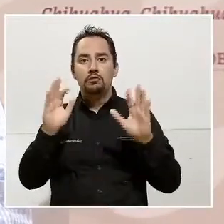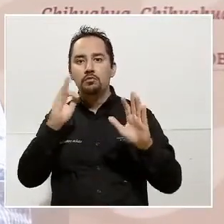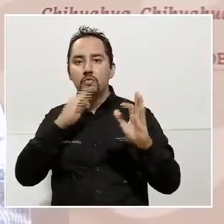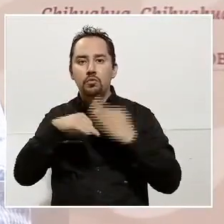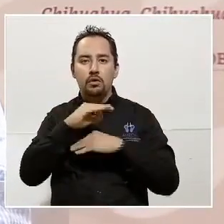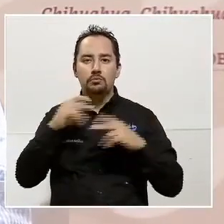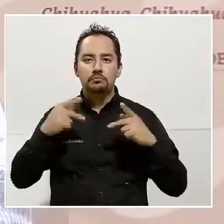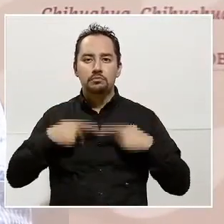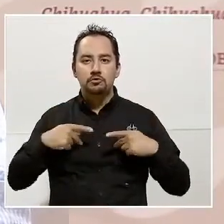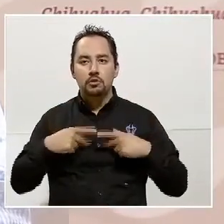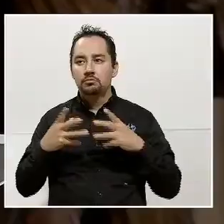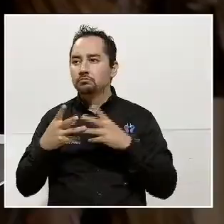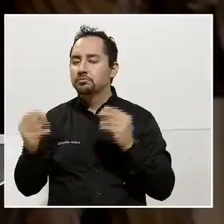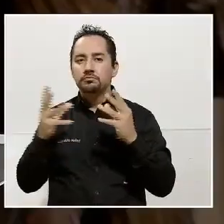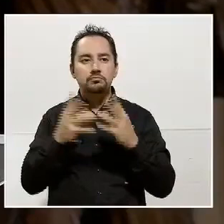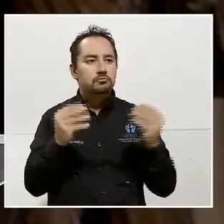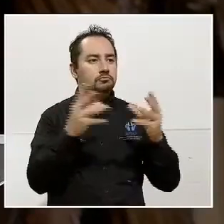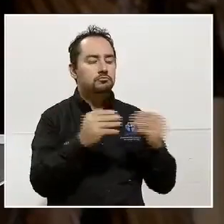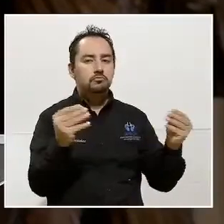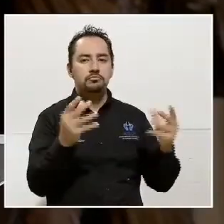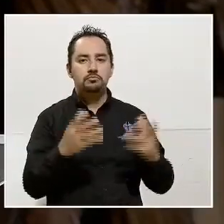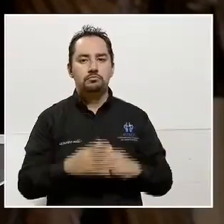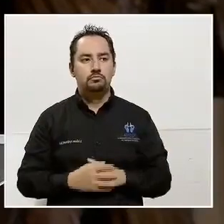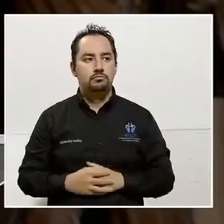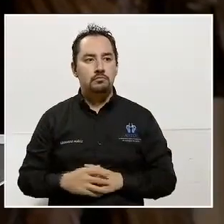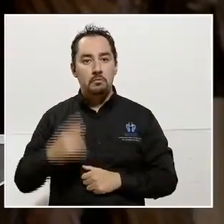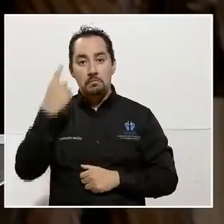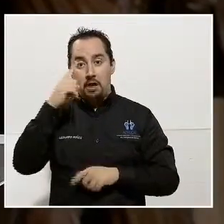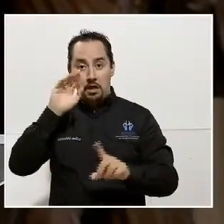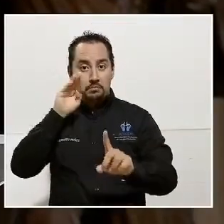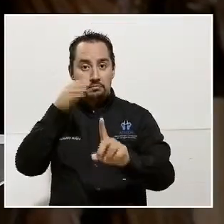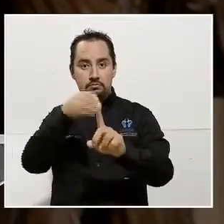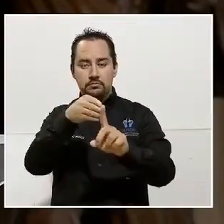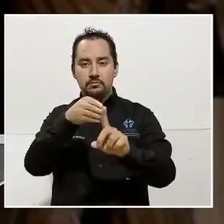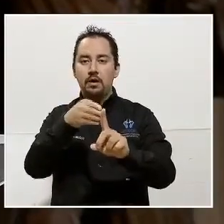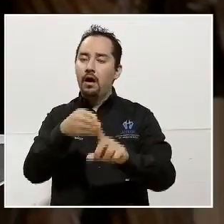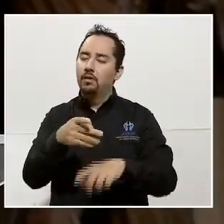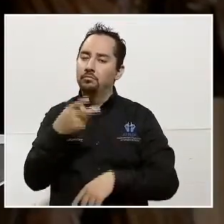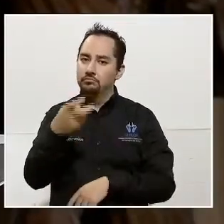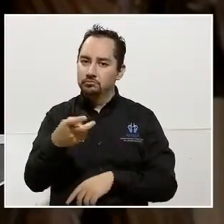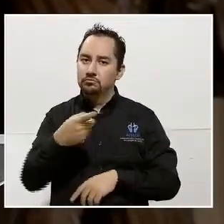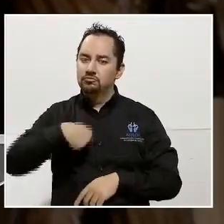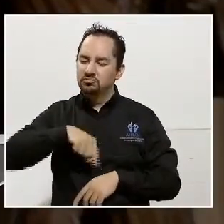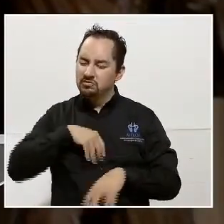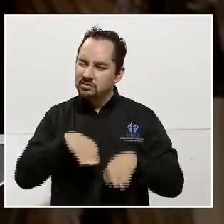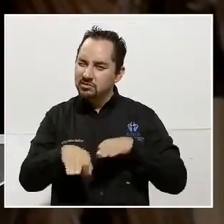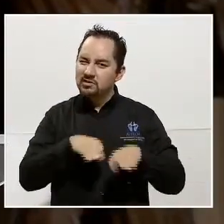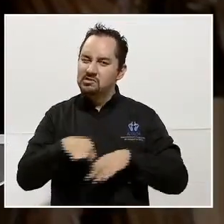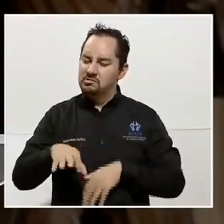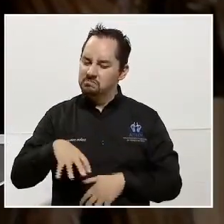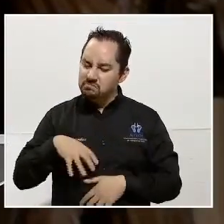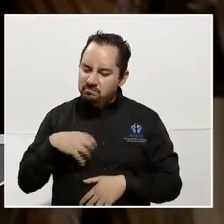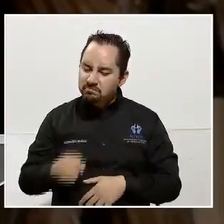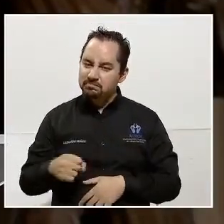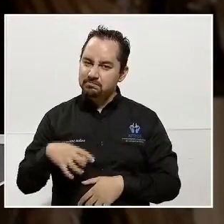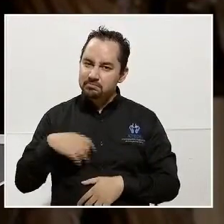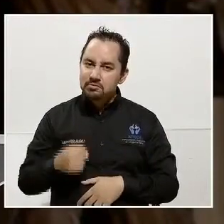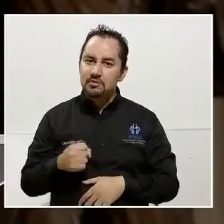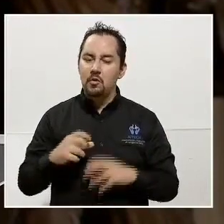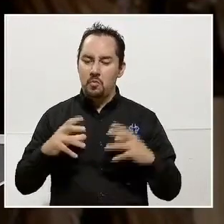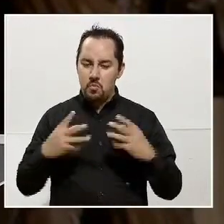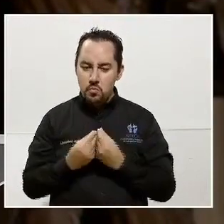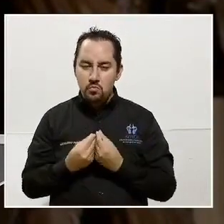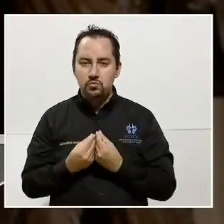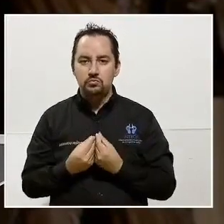personas desaparecidas. Con ese fin, trabajaremos con ahínco de manera